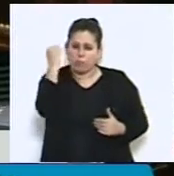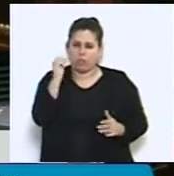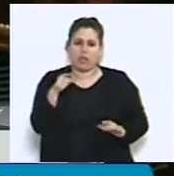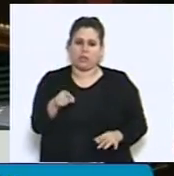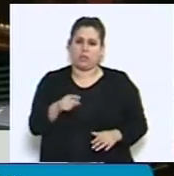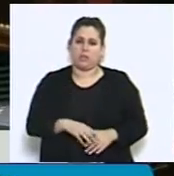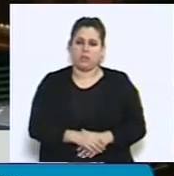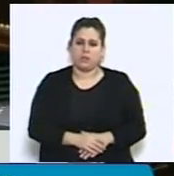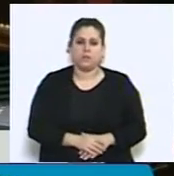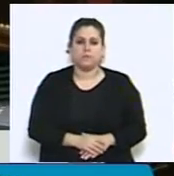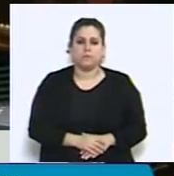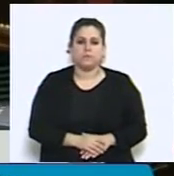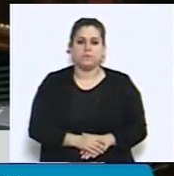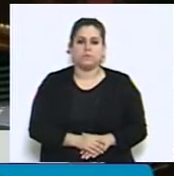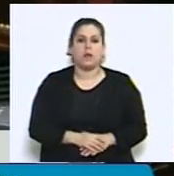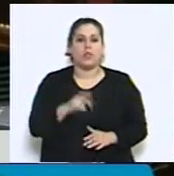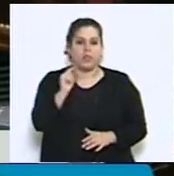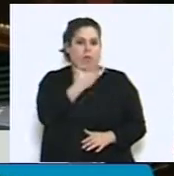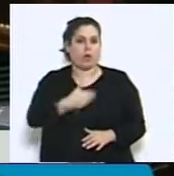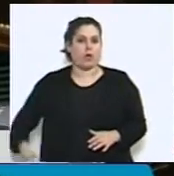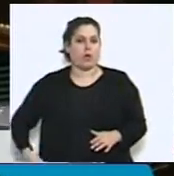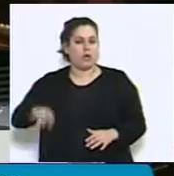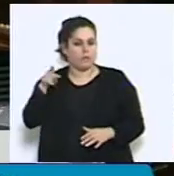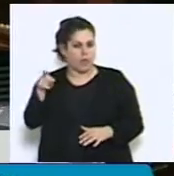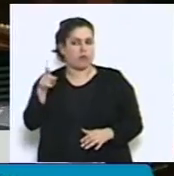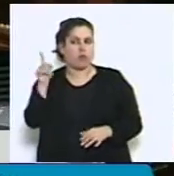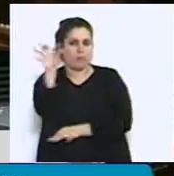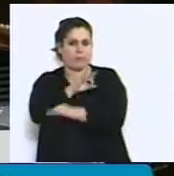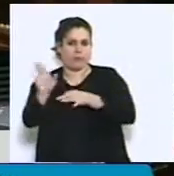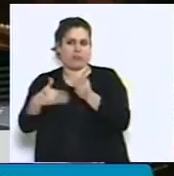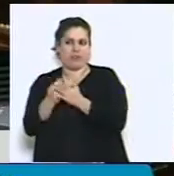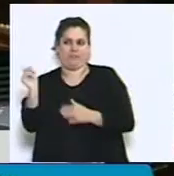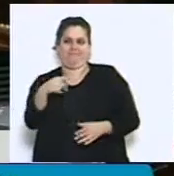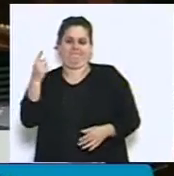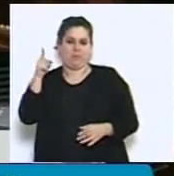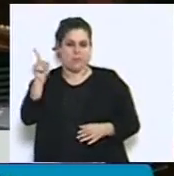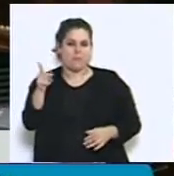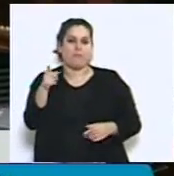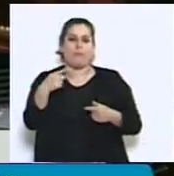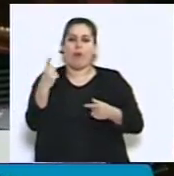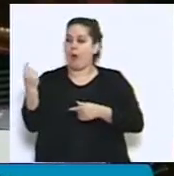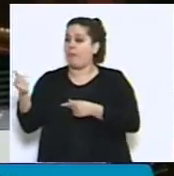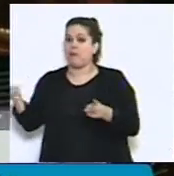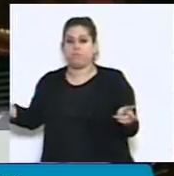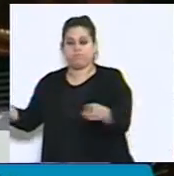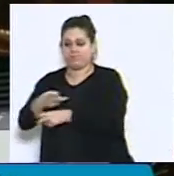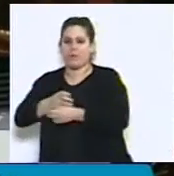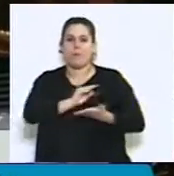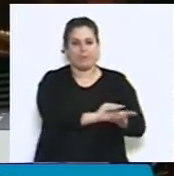profunda de nuestro gobierno, de nuestro proyecto, que es la distribución de la riqueza nacional